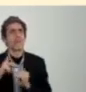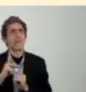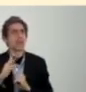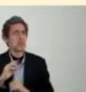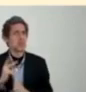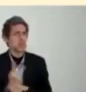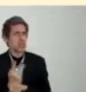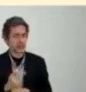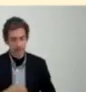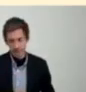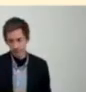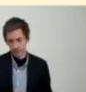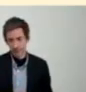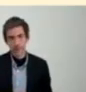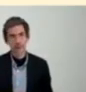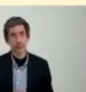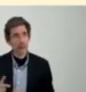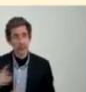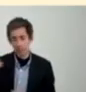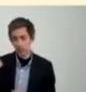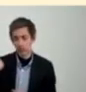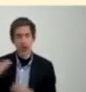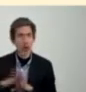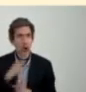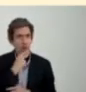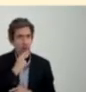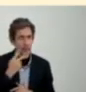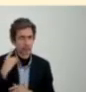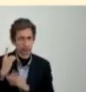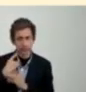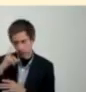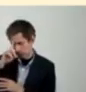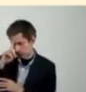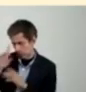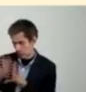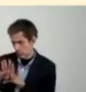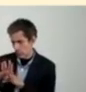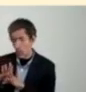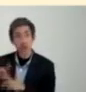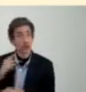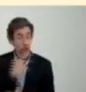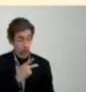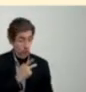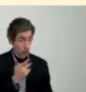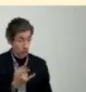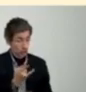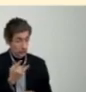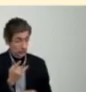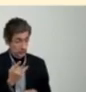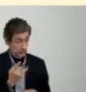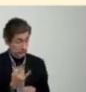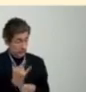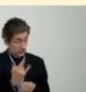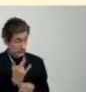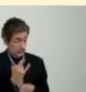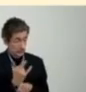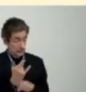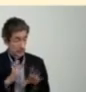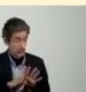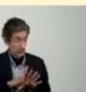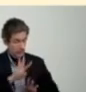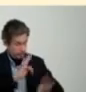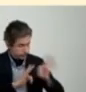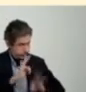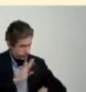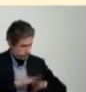decía, trabaja sobre tus errores, Paquito. Y yo decía, tienes toda la razón del mundo. Y decía, defínete. Y él contestó